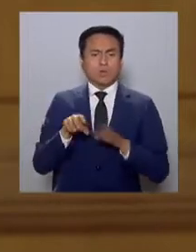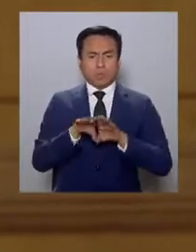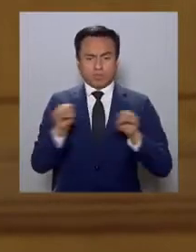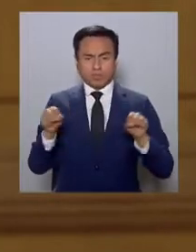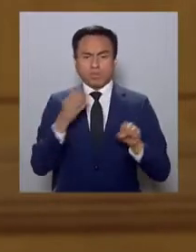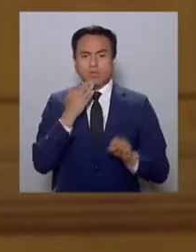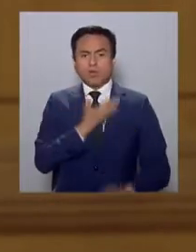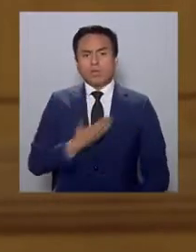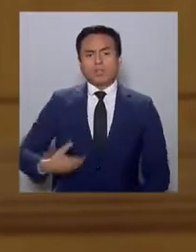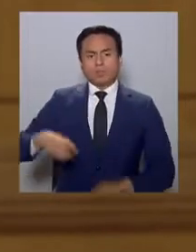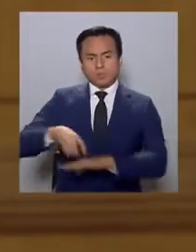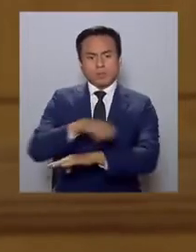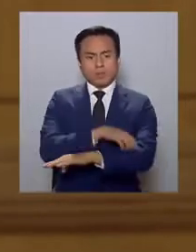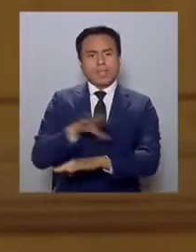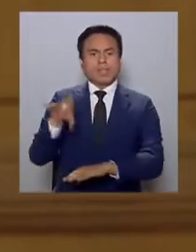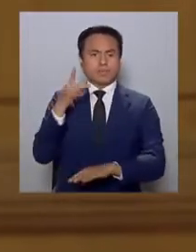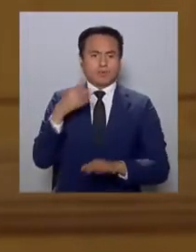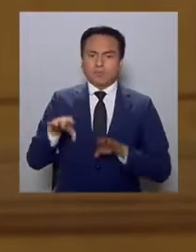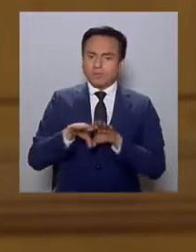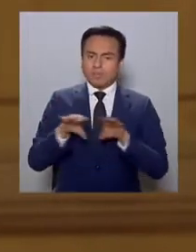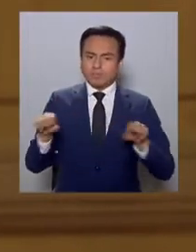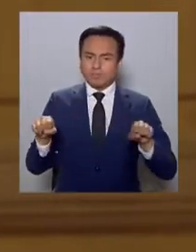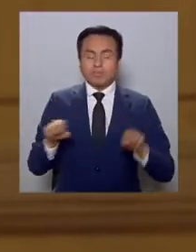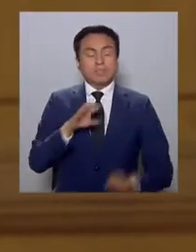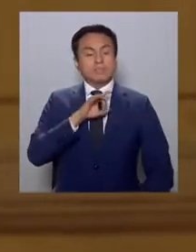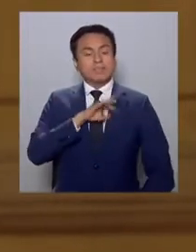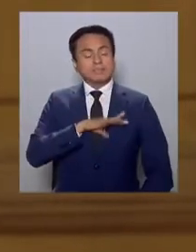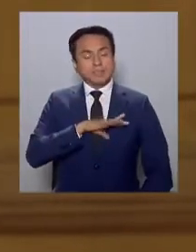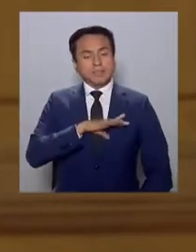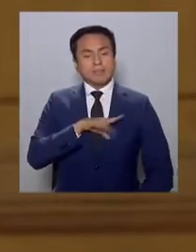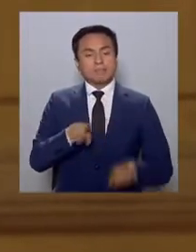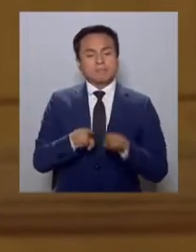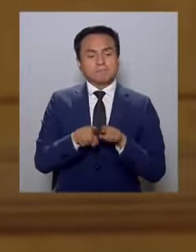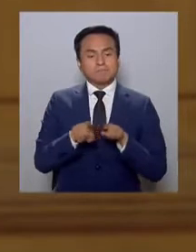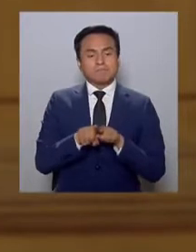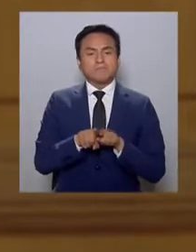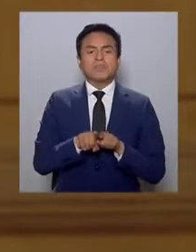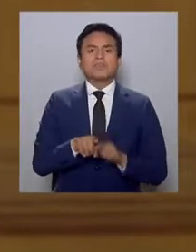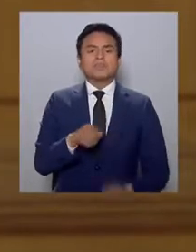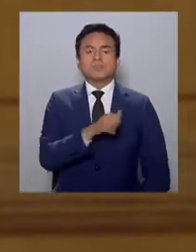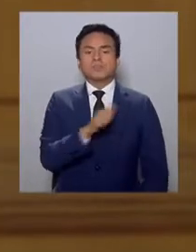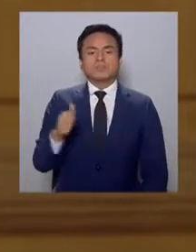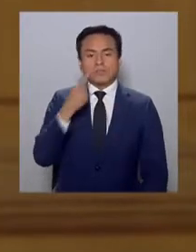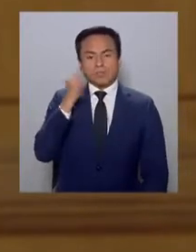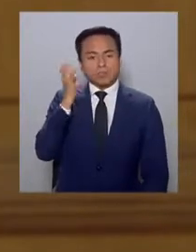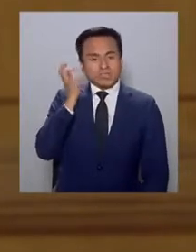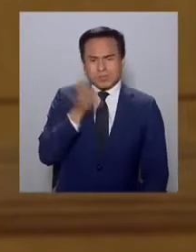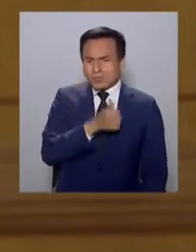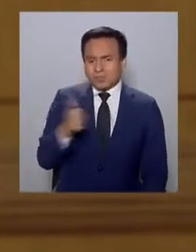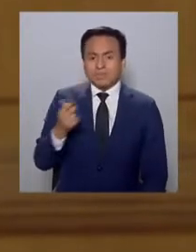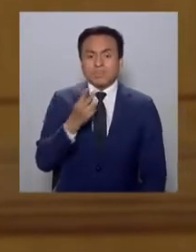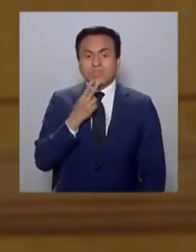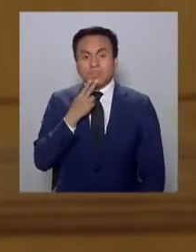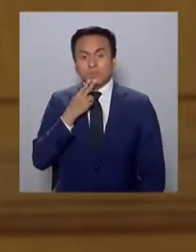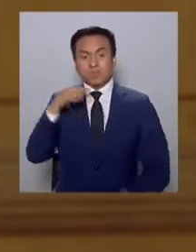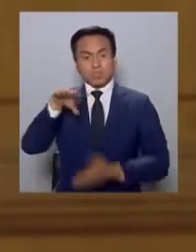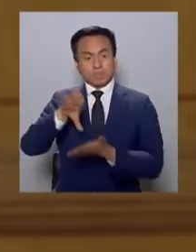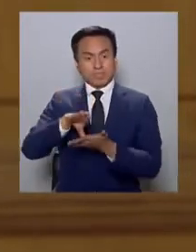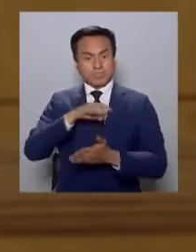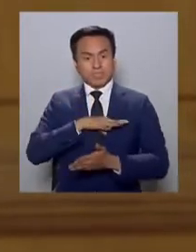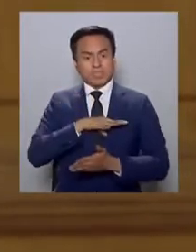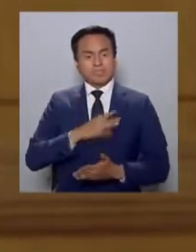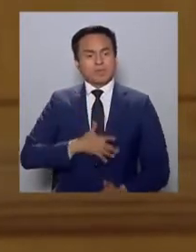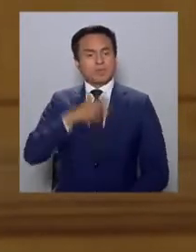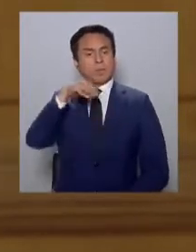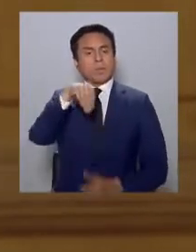con los gobernadores y gobernadoras electas. Un Chile, en definitiva, en el cual todos y todos quienes habitamos este país nos